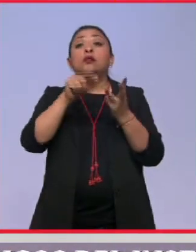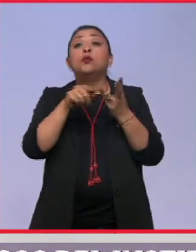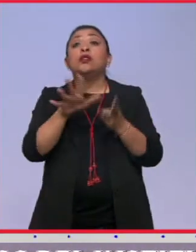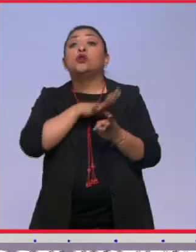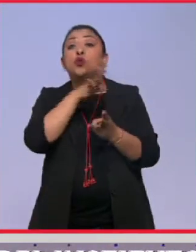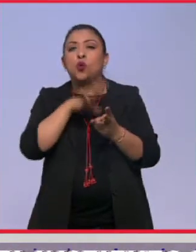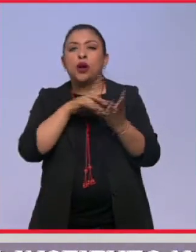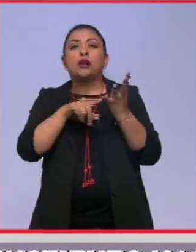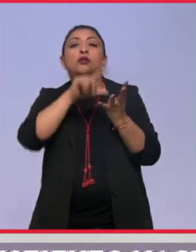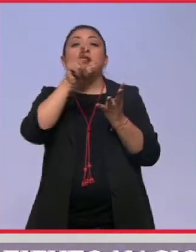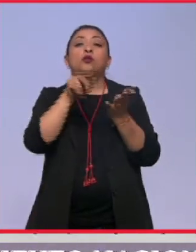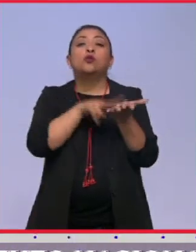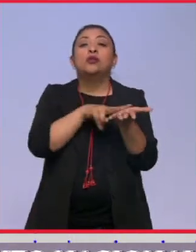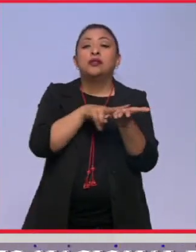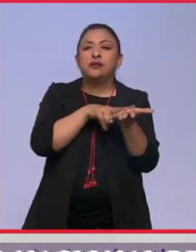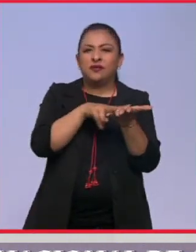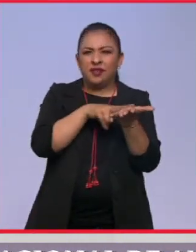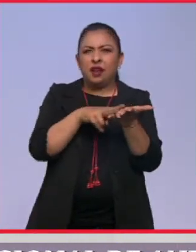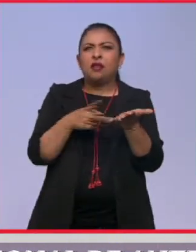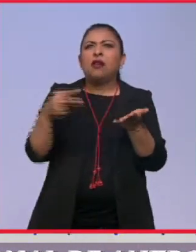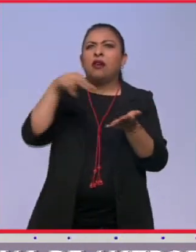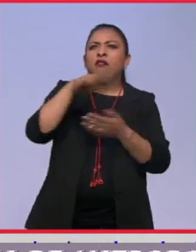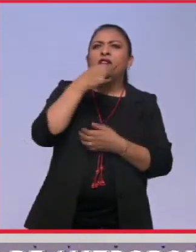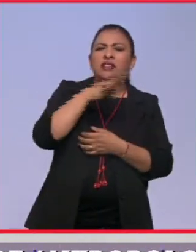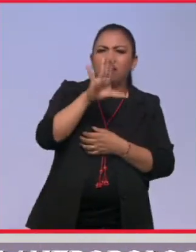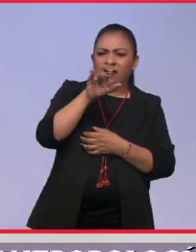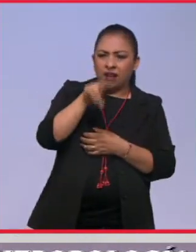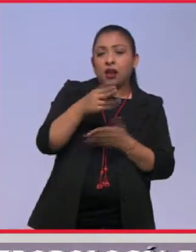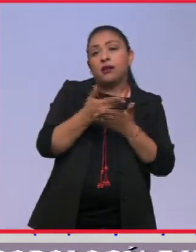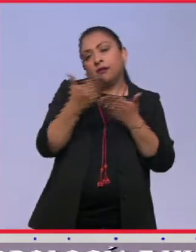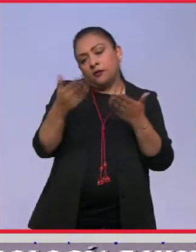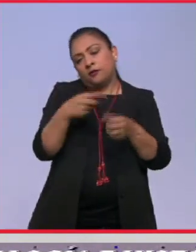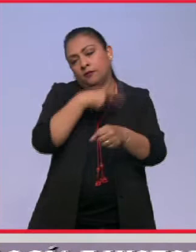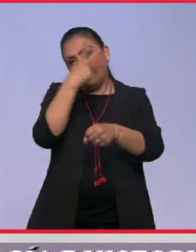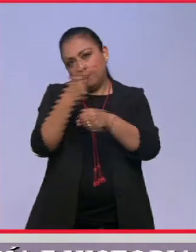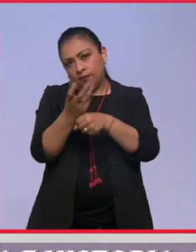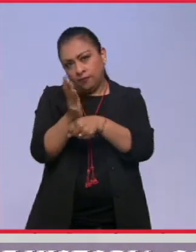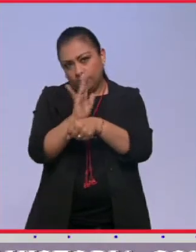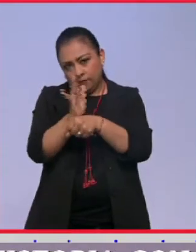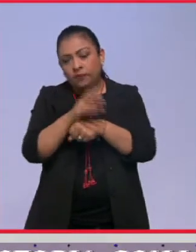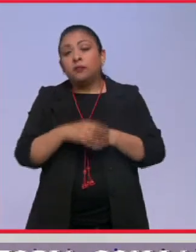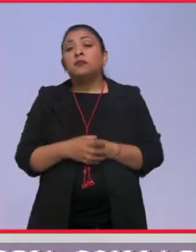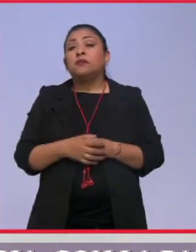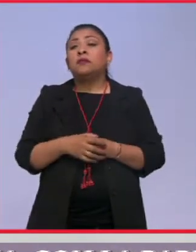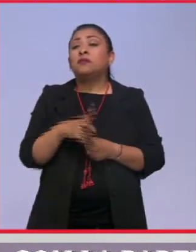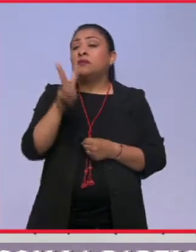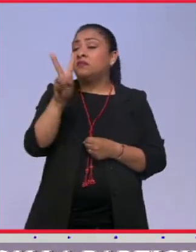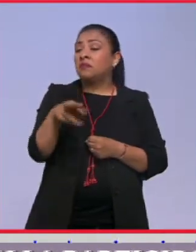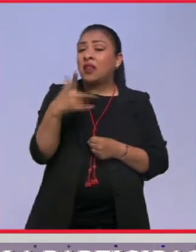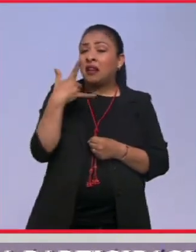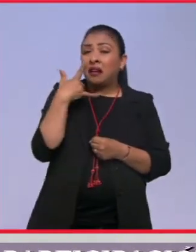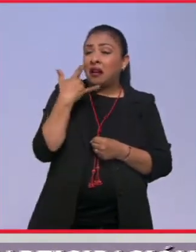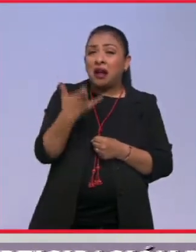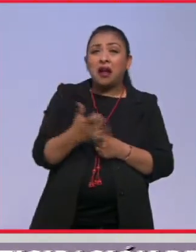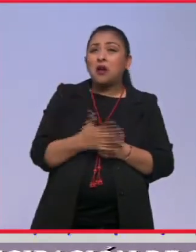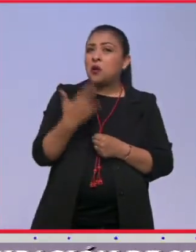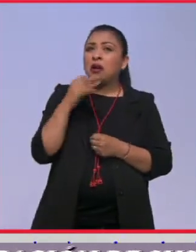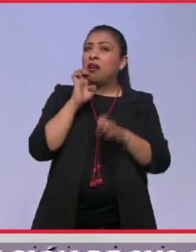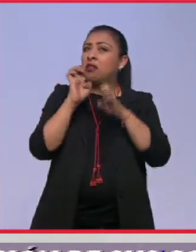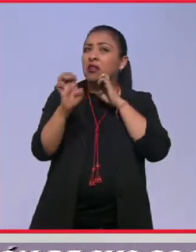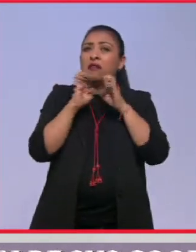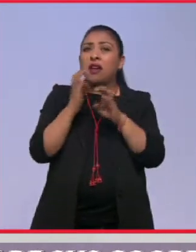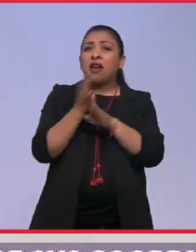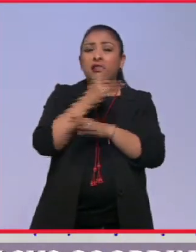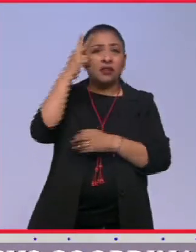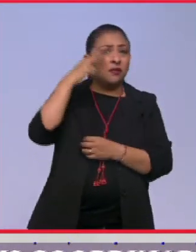hizo Verde, que estuvo en Cannes, si no me equivoco, y bueno, ahora esta es su segunda película. Raro, no dio entrevistas antes